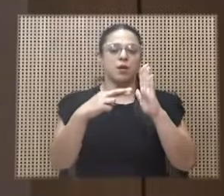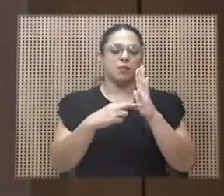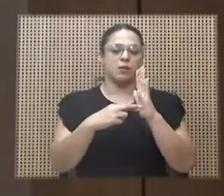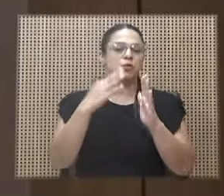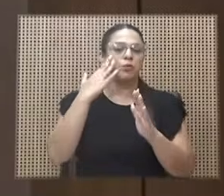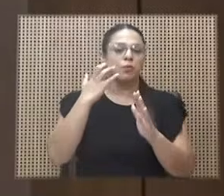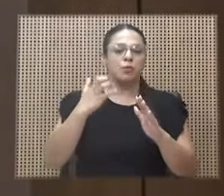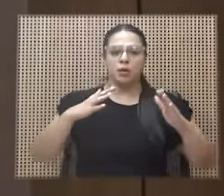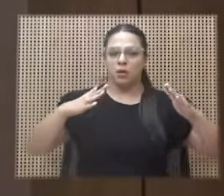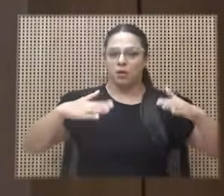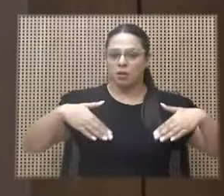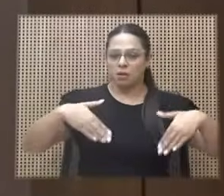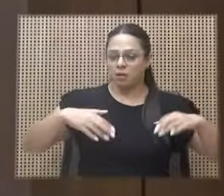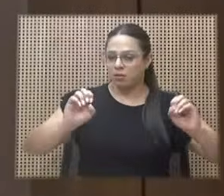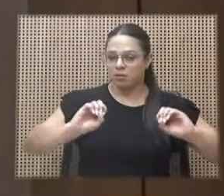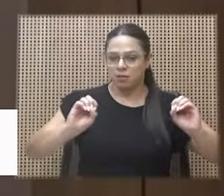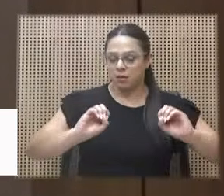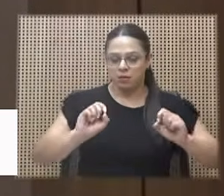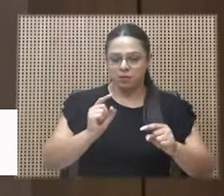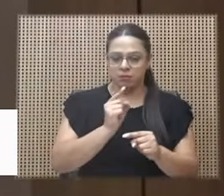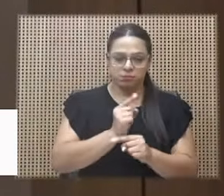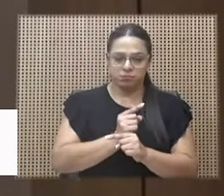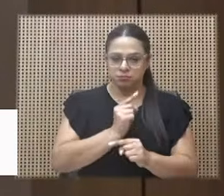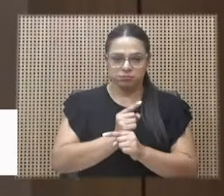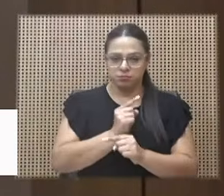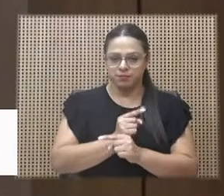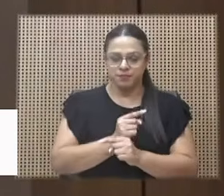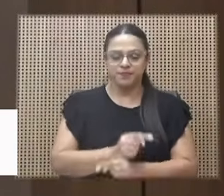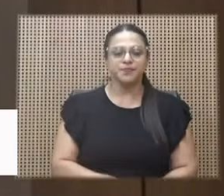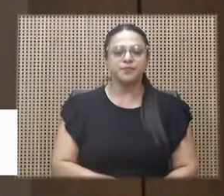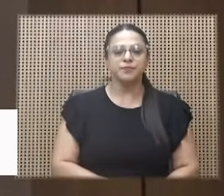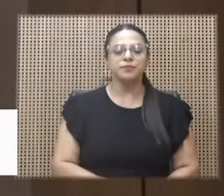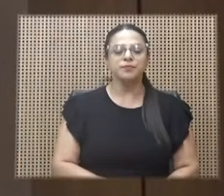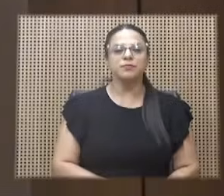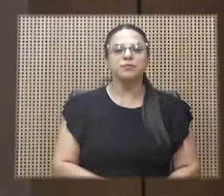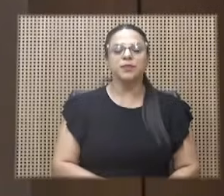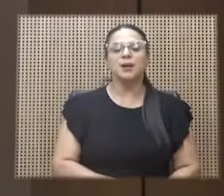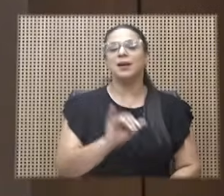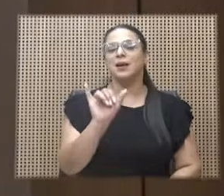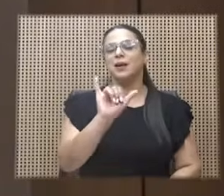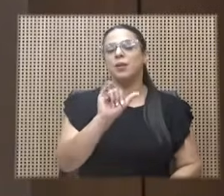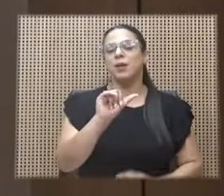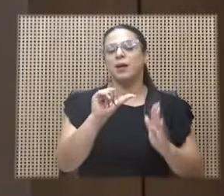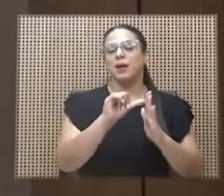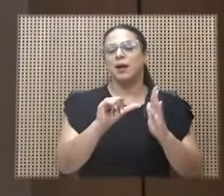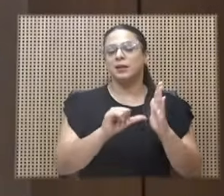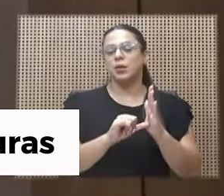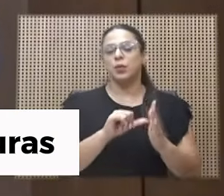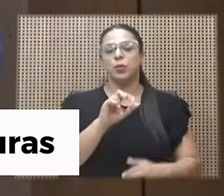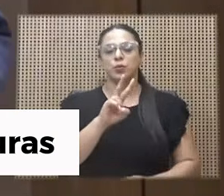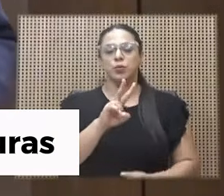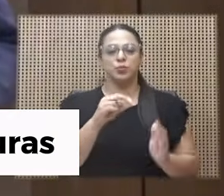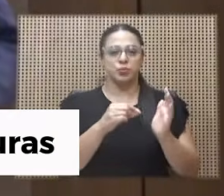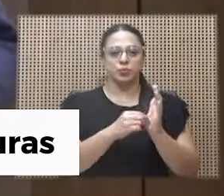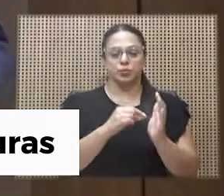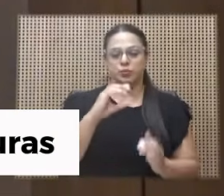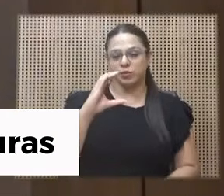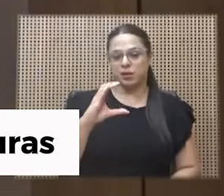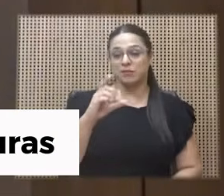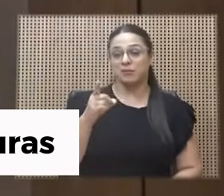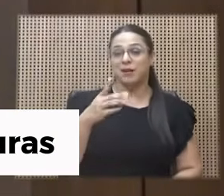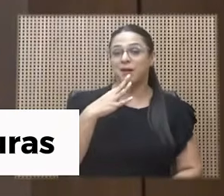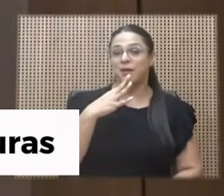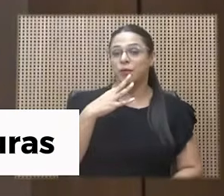está para nada correcto. Igual que el artículo 12, inciso C, al que se refirió el diputado Villalta, que permite